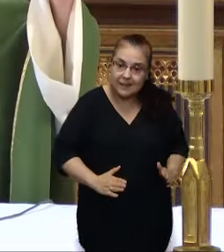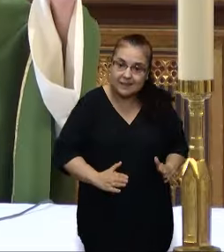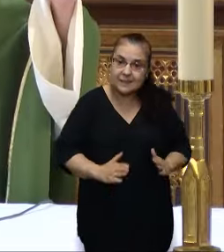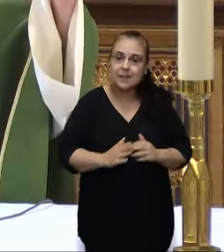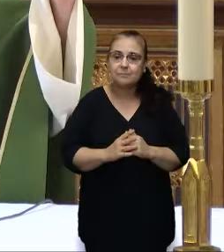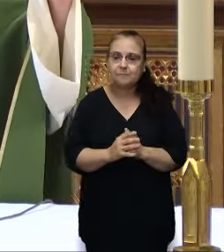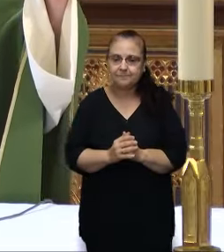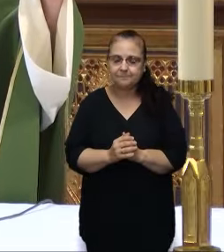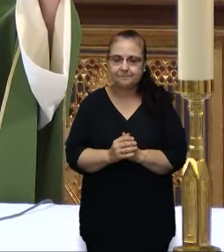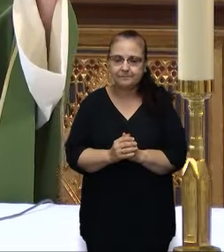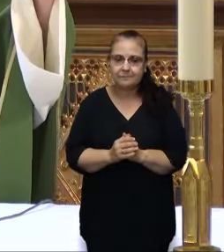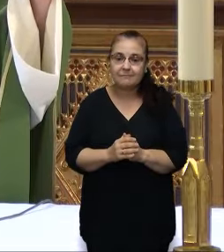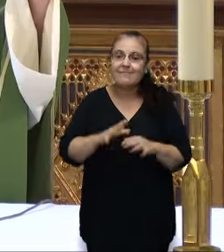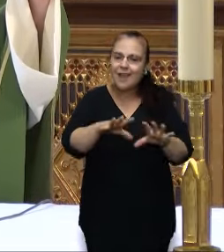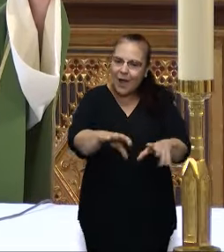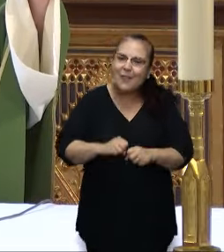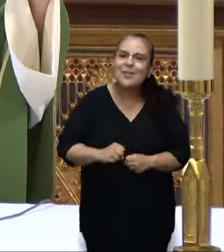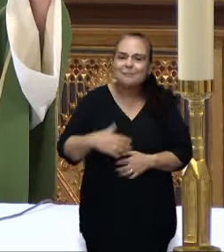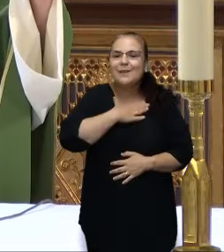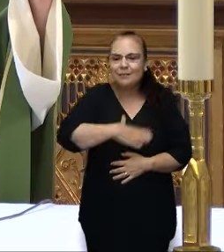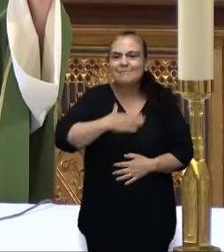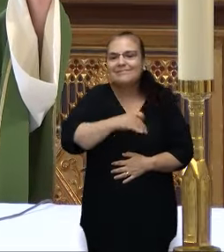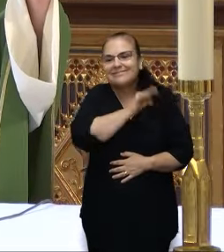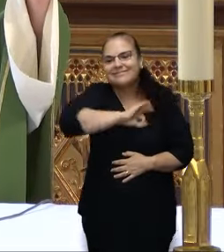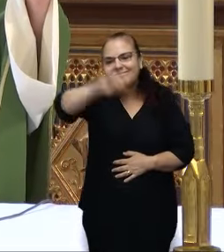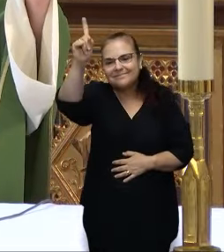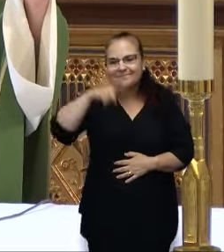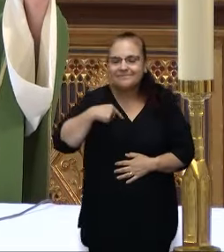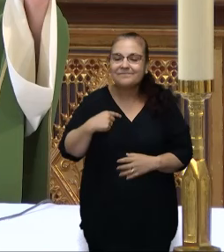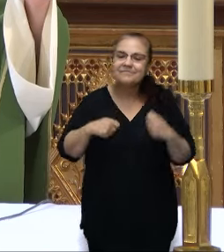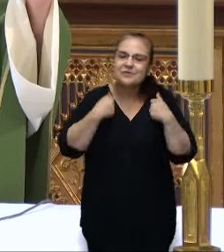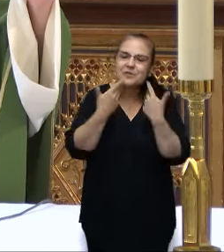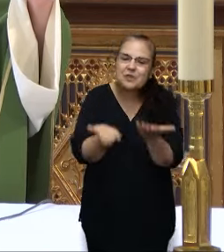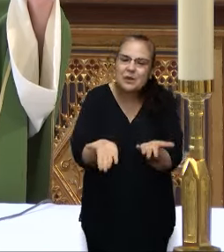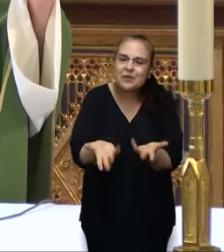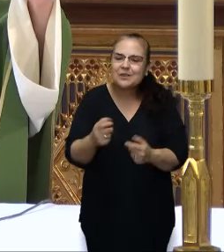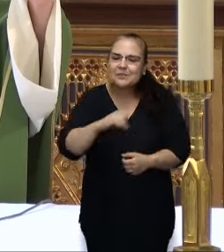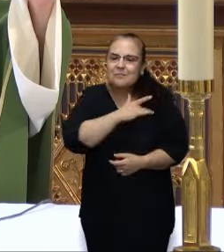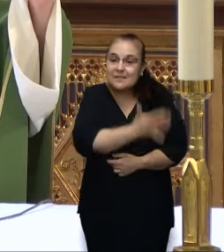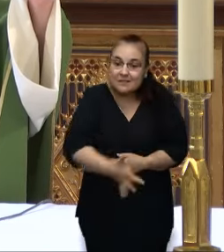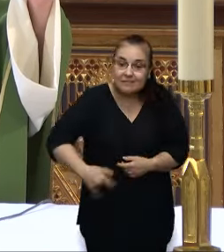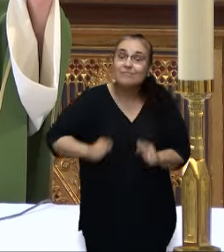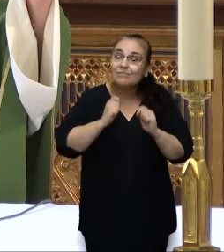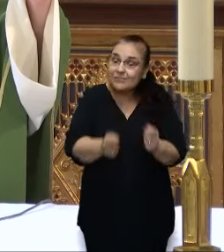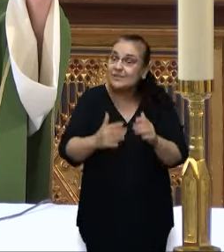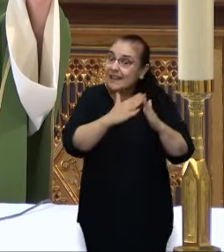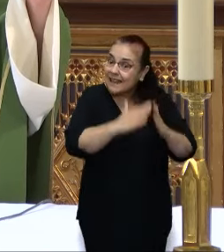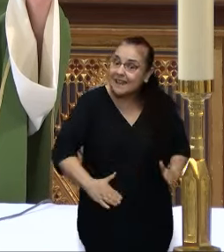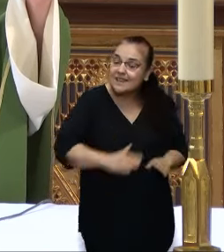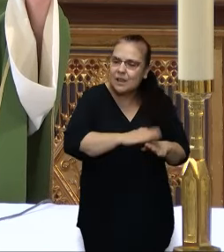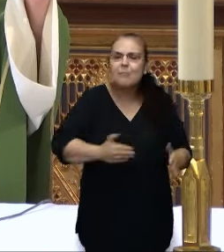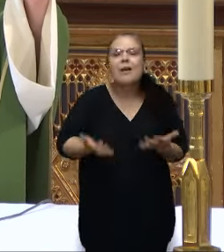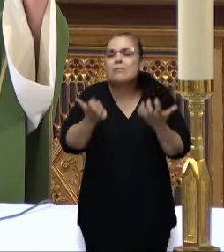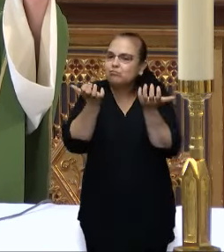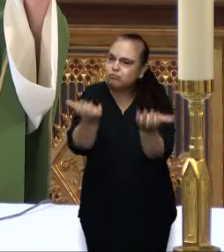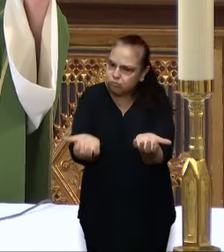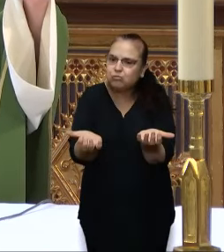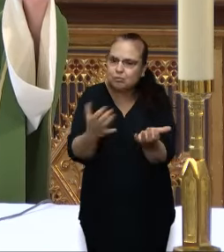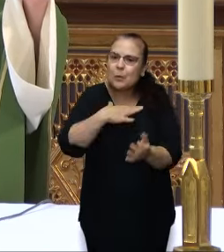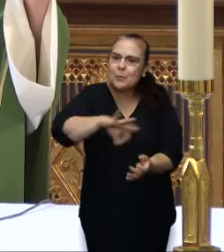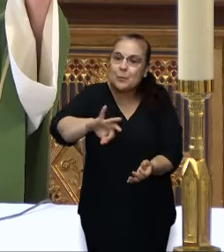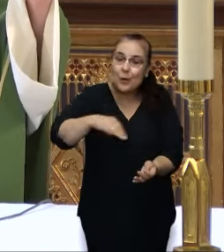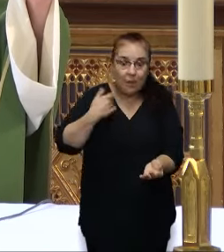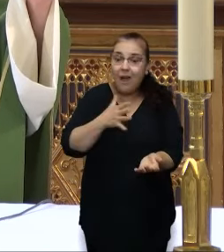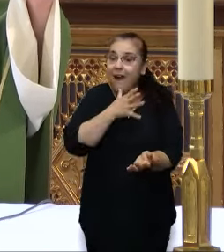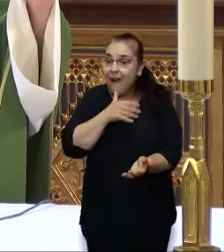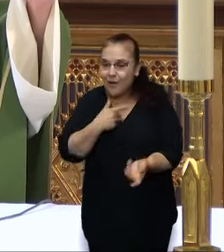todopoderoso acepta complacido señor los dones que en tu misericordia has dado a tu iglesia para que pueda ofrecértelo y que